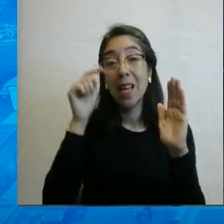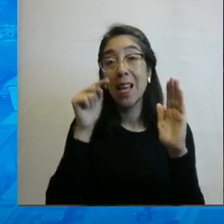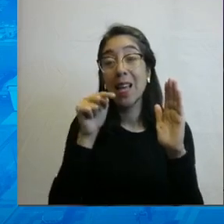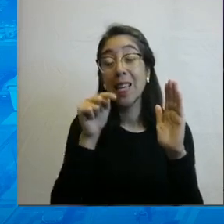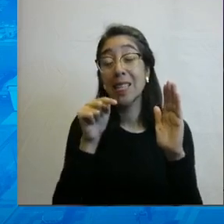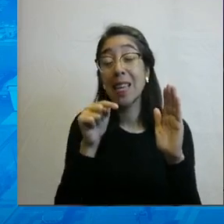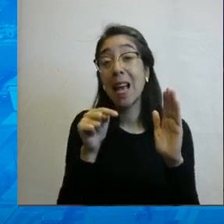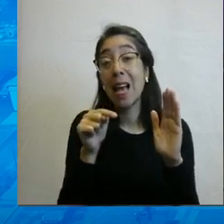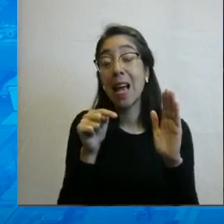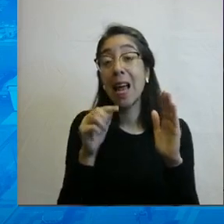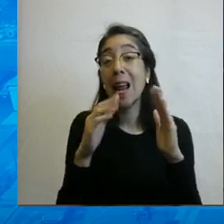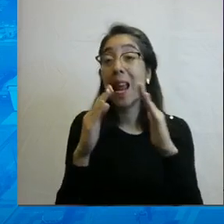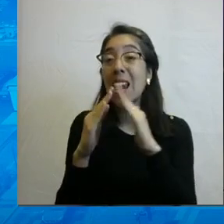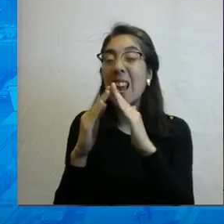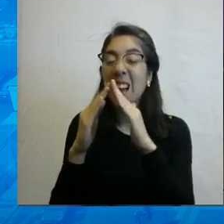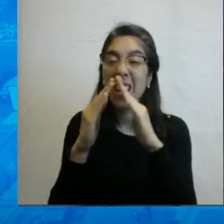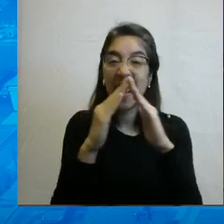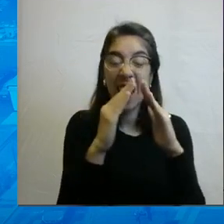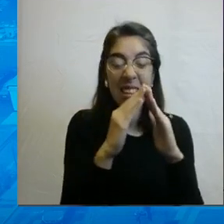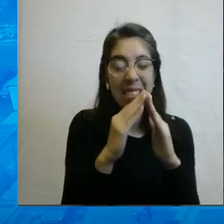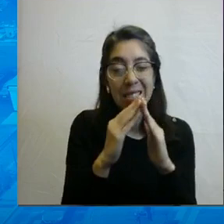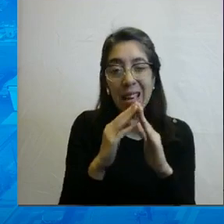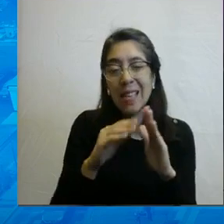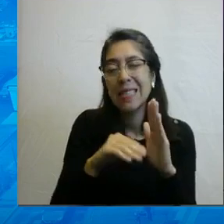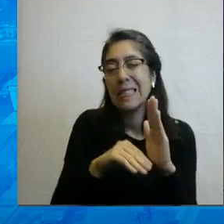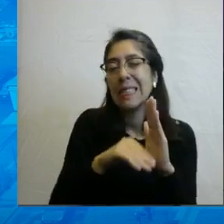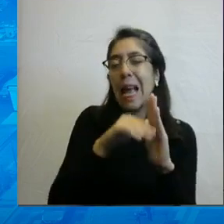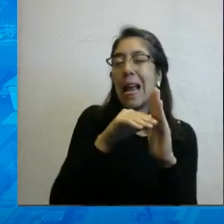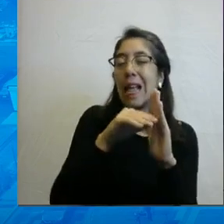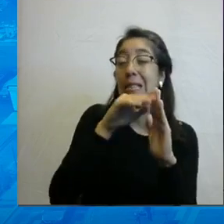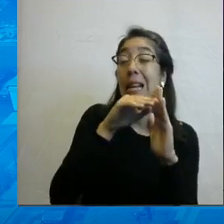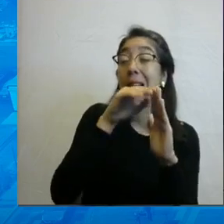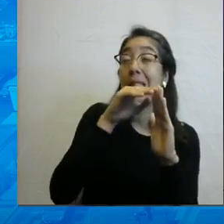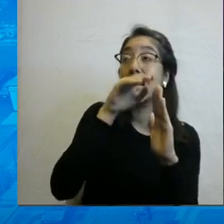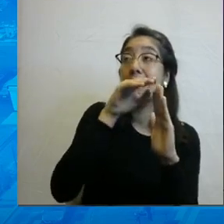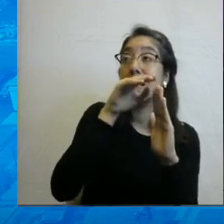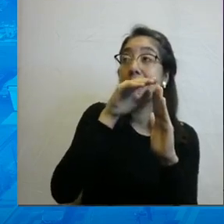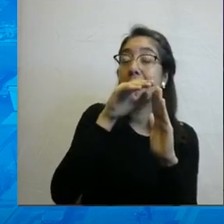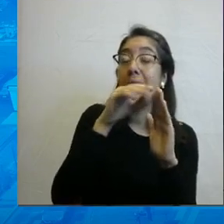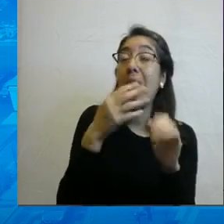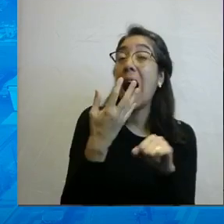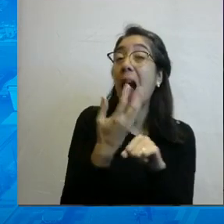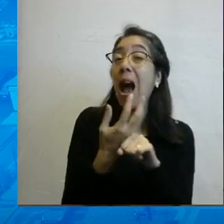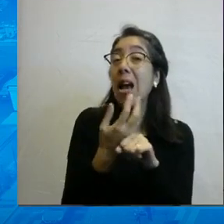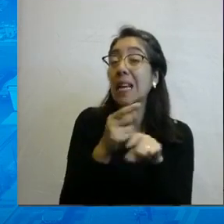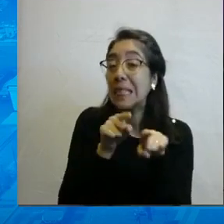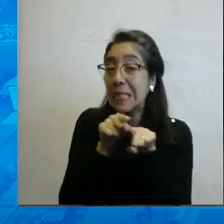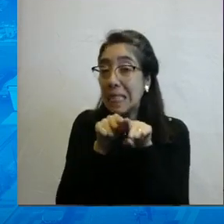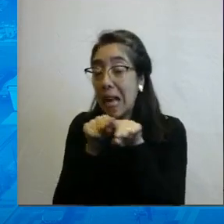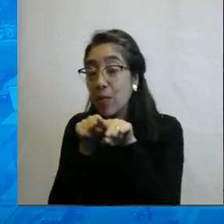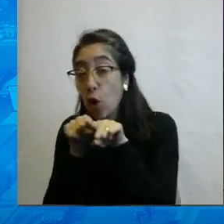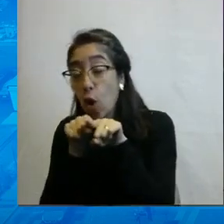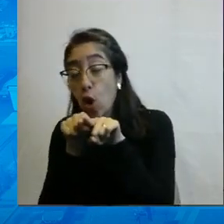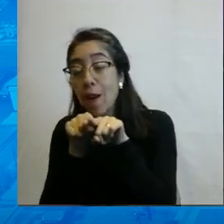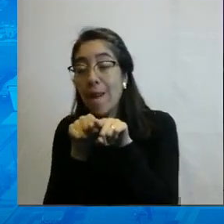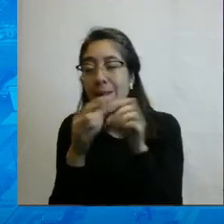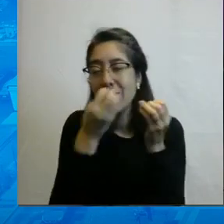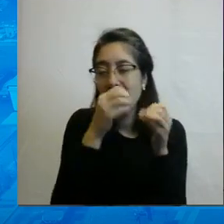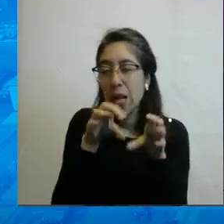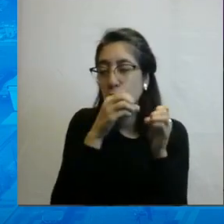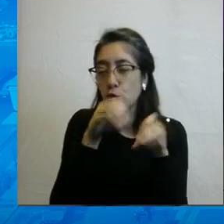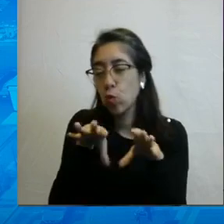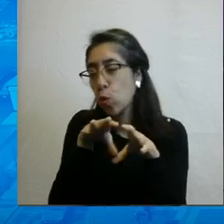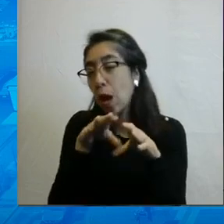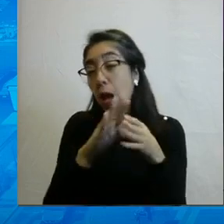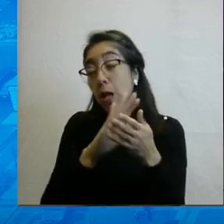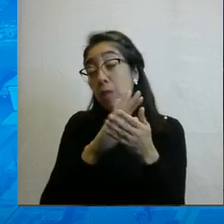mugre. Recoge en la calle más una gran cantidad de ratones que estamos viviendo con los ratones nosotros. ¿Ah?